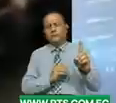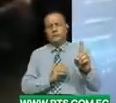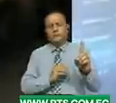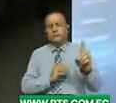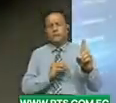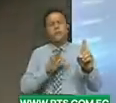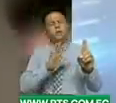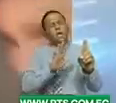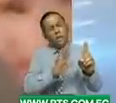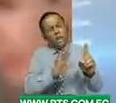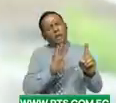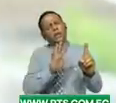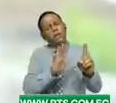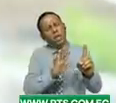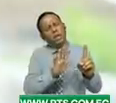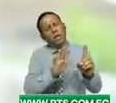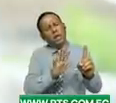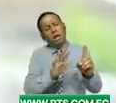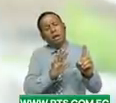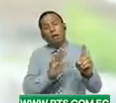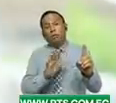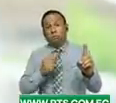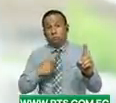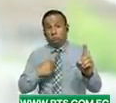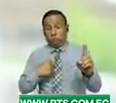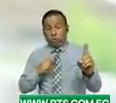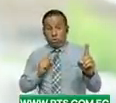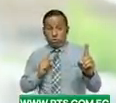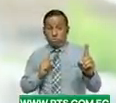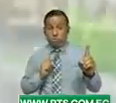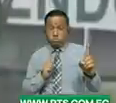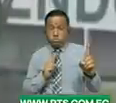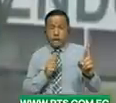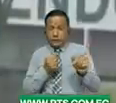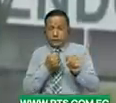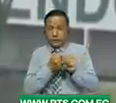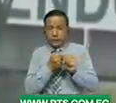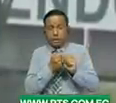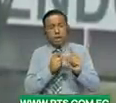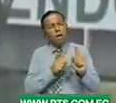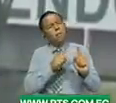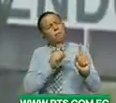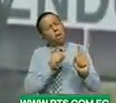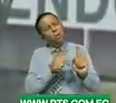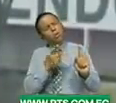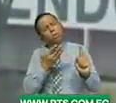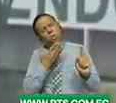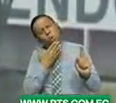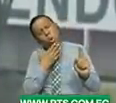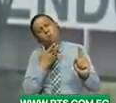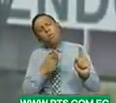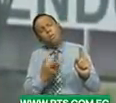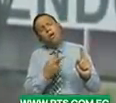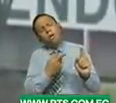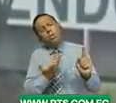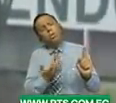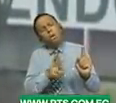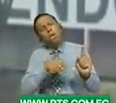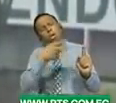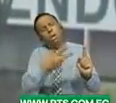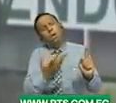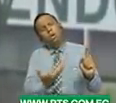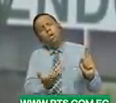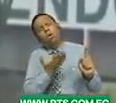Cuidado, ñaño, tranquilo. Al acercarme al caballero, le había preguntado que qué es lo que le pasa, qué es lo que, en